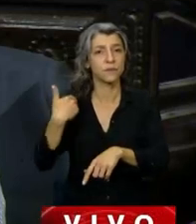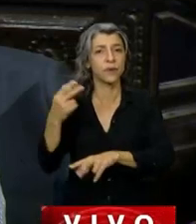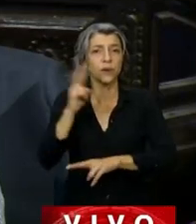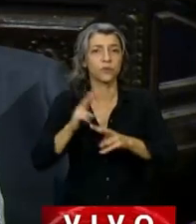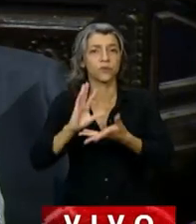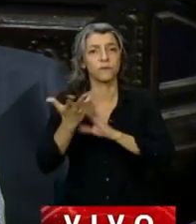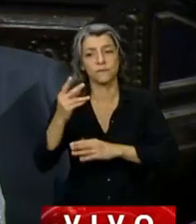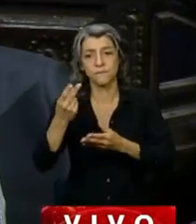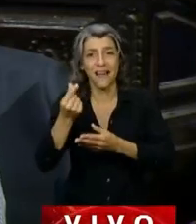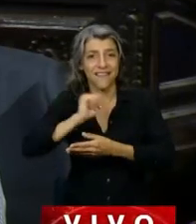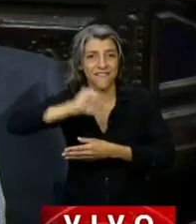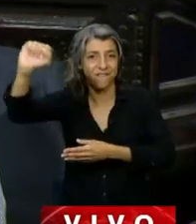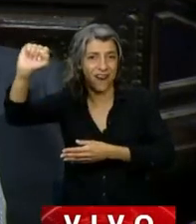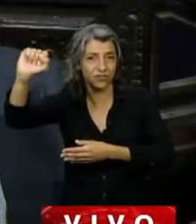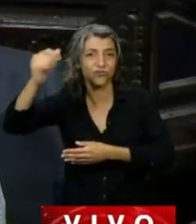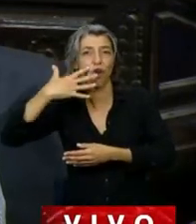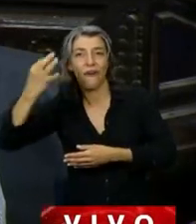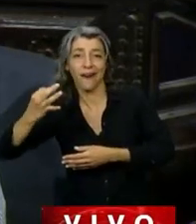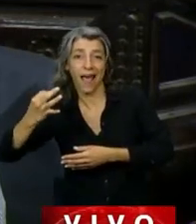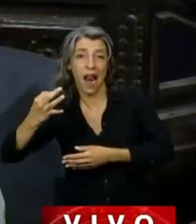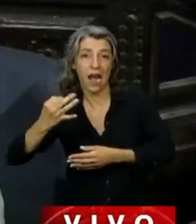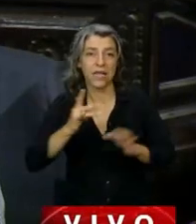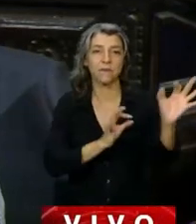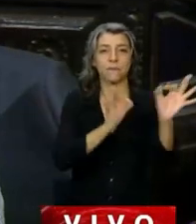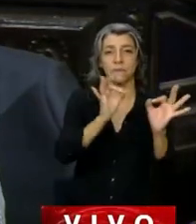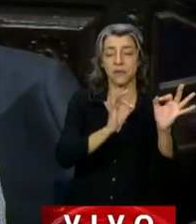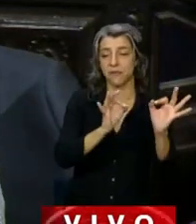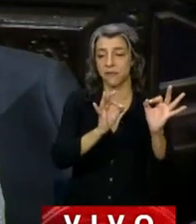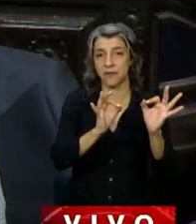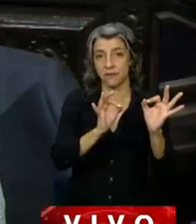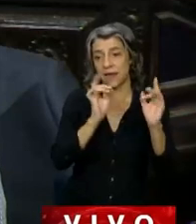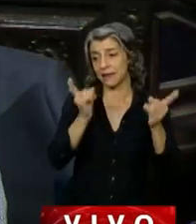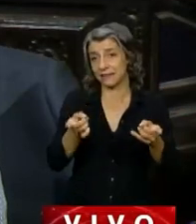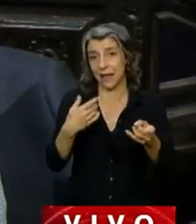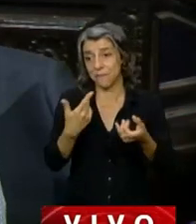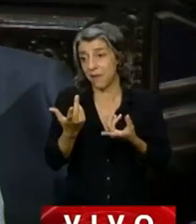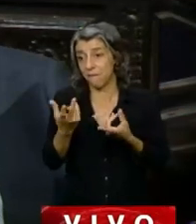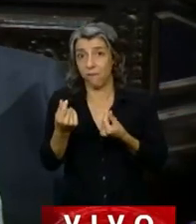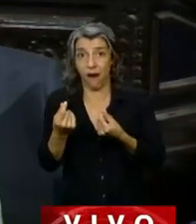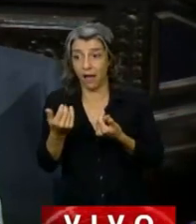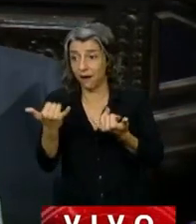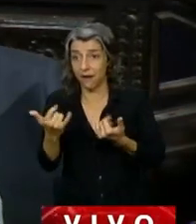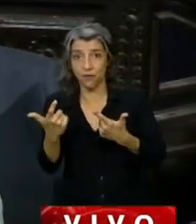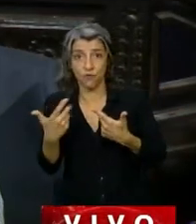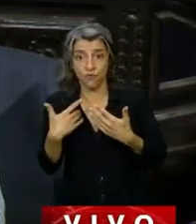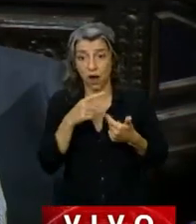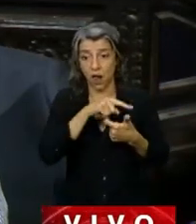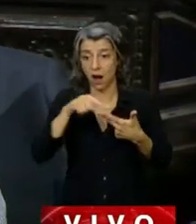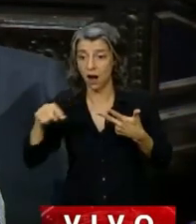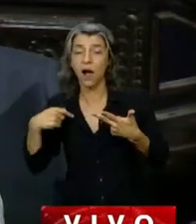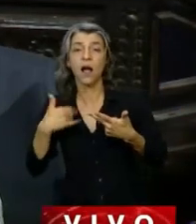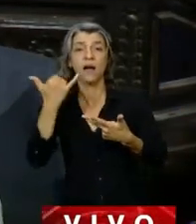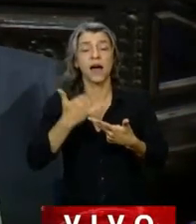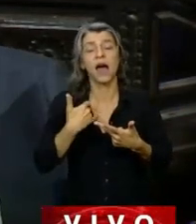la inflación estimada con la inflación real y la caja de libre disponibilidad que eso genera, la cláusula que